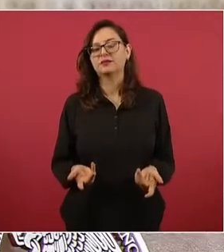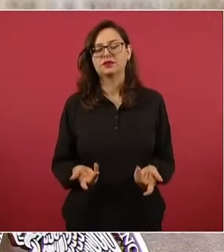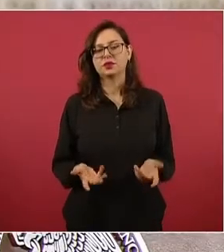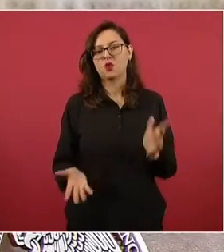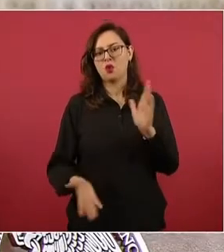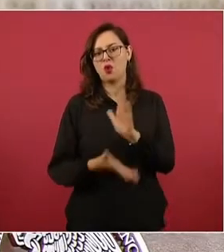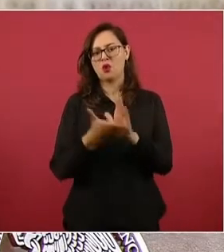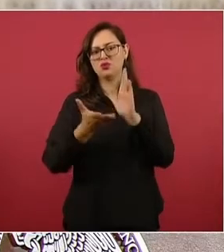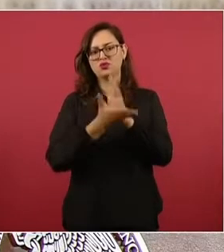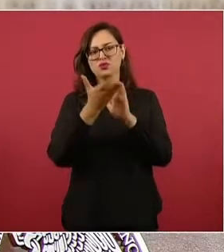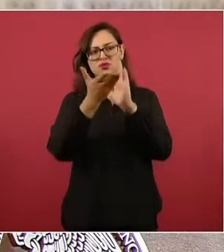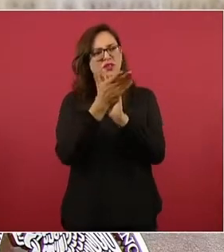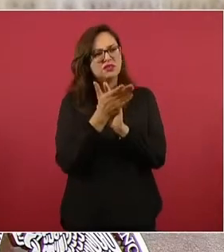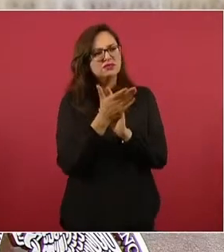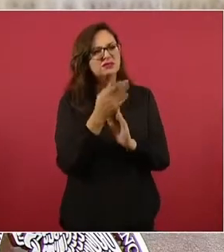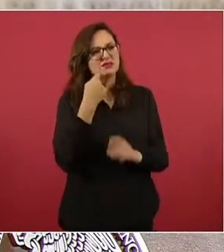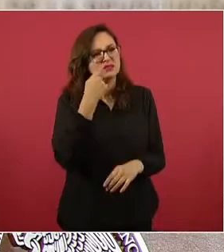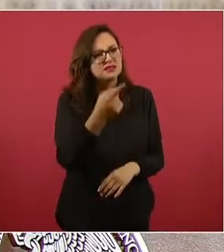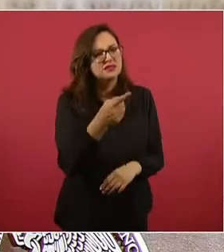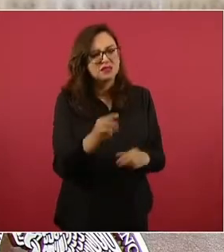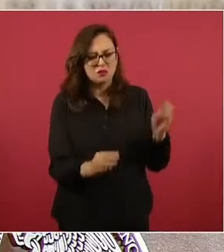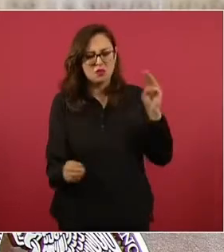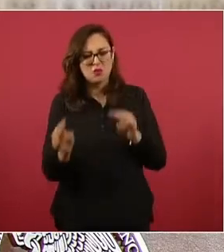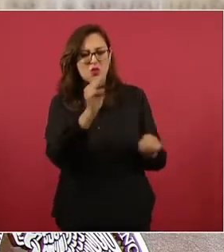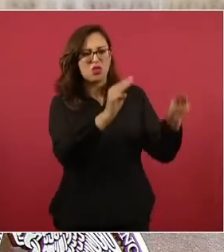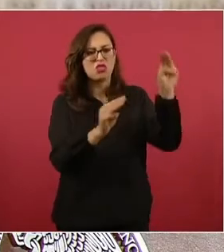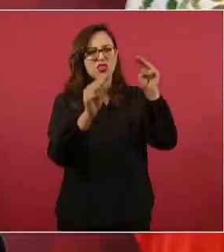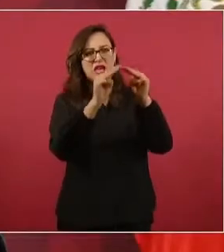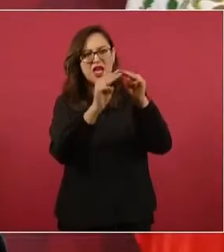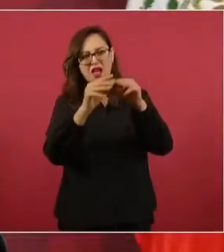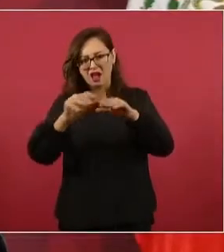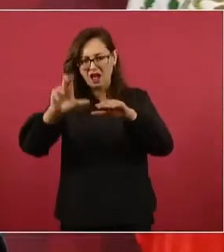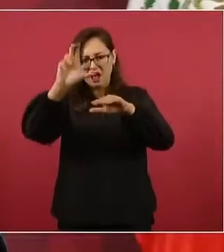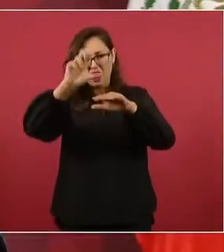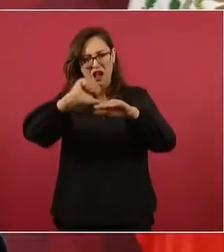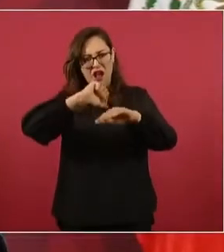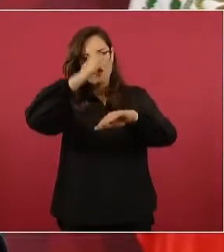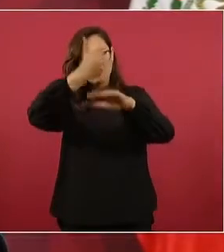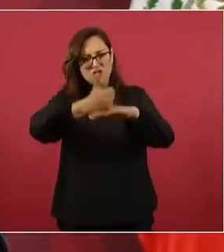barrancas, en zonas inapropiadas